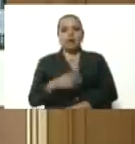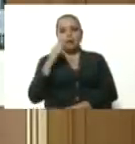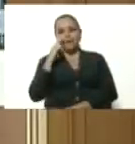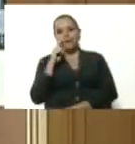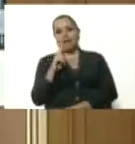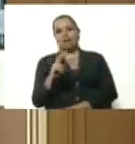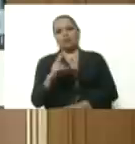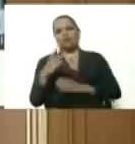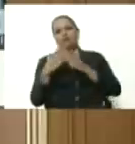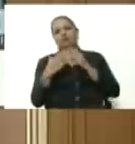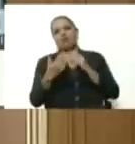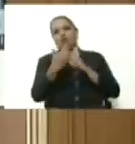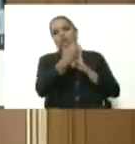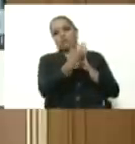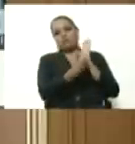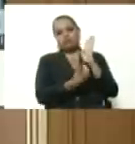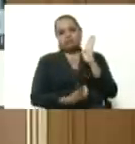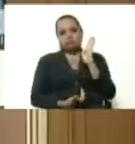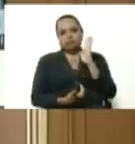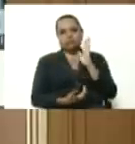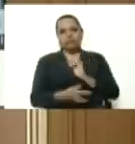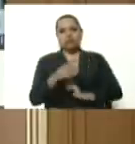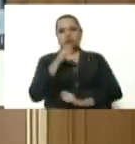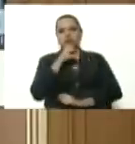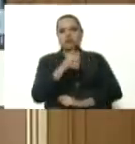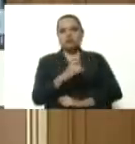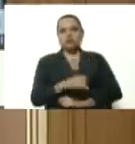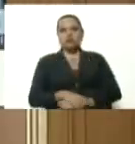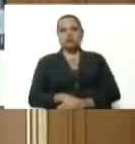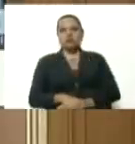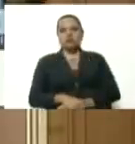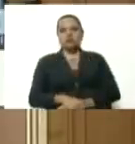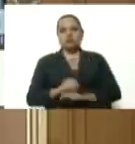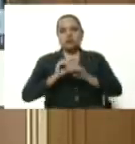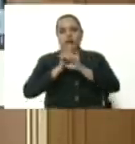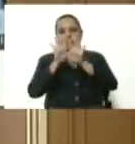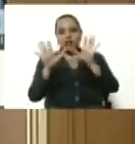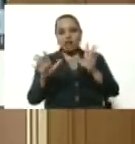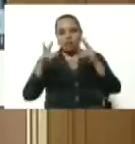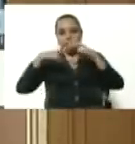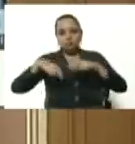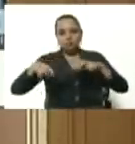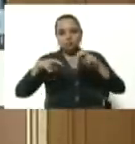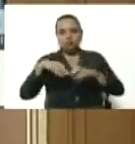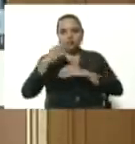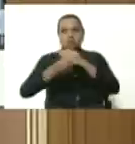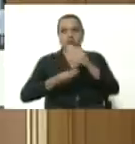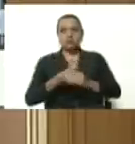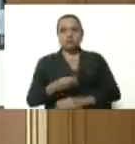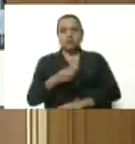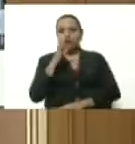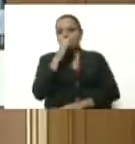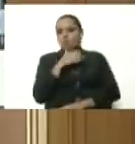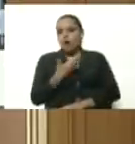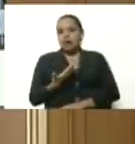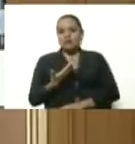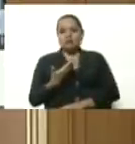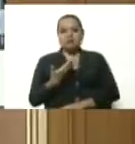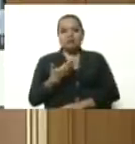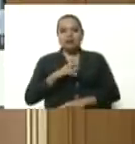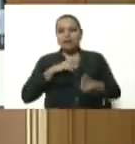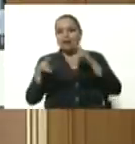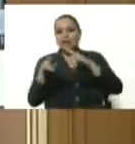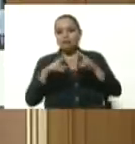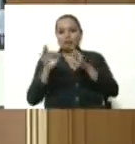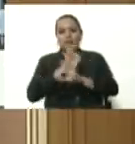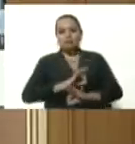todos estos desafueros que a todas luces en los análisis que hagamos no tienen coherencia por ninguna